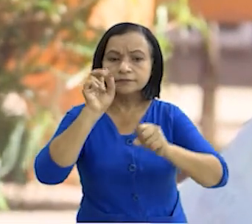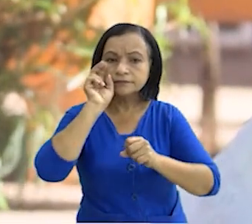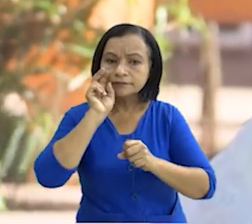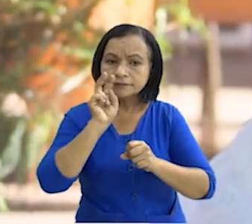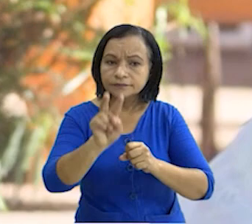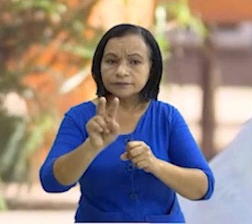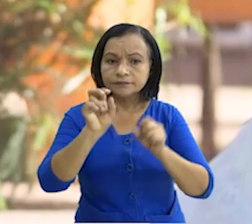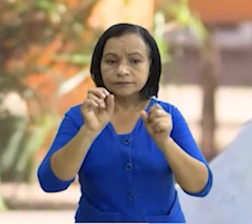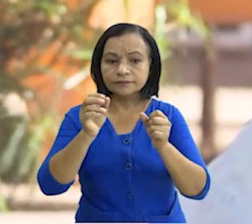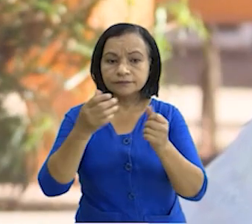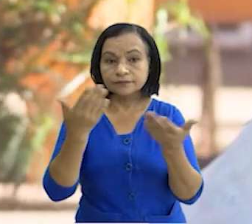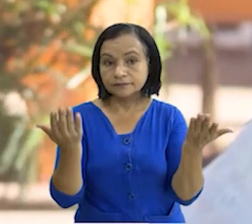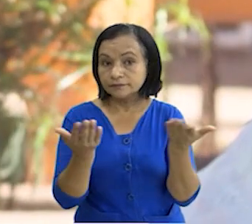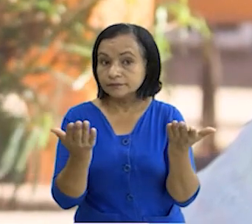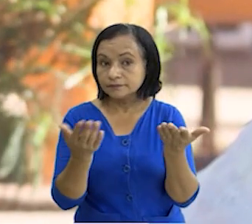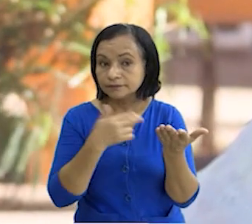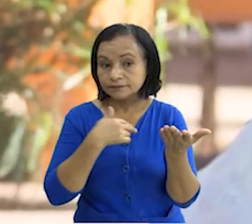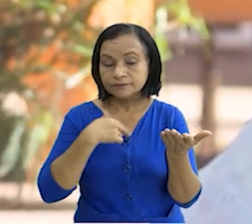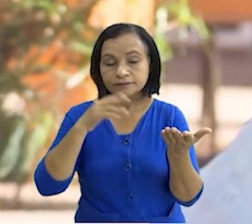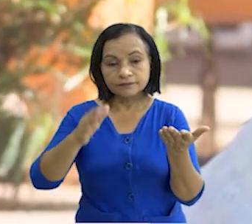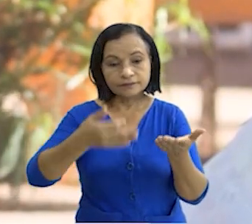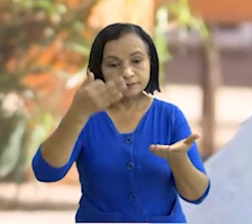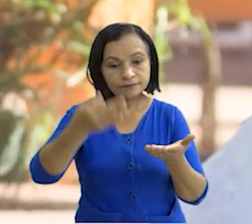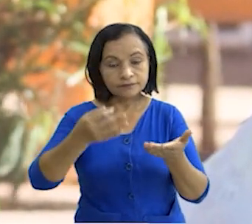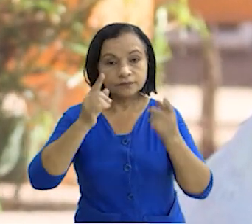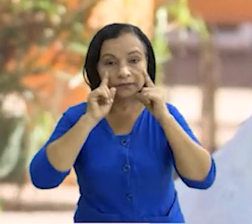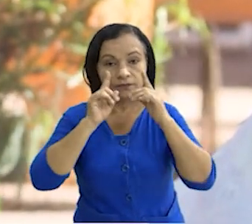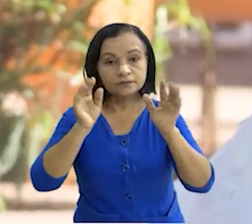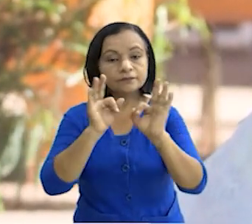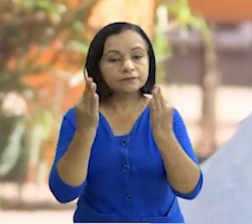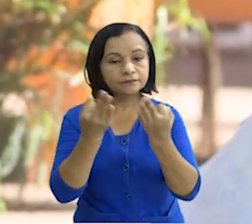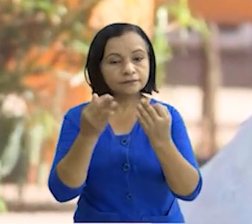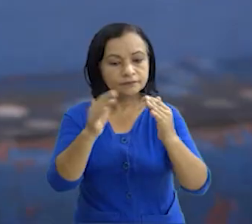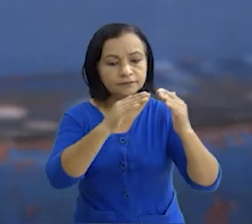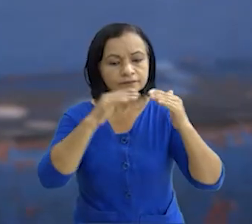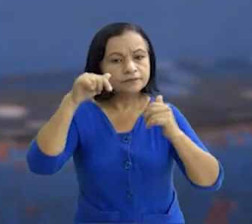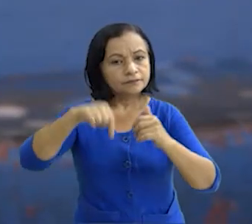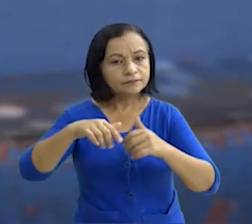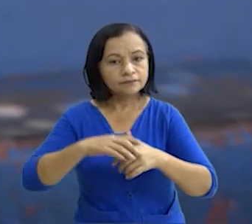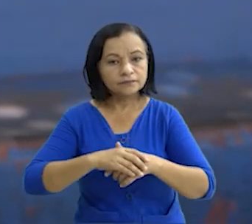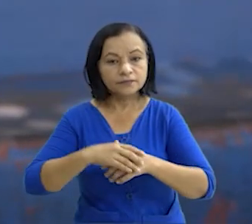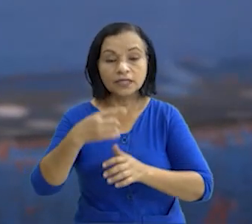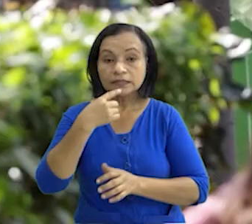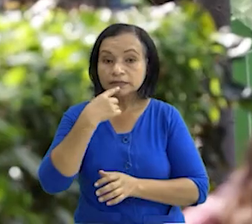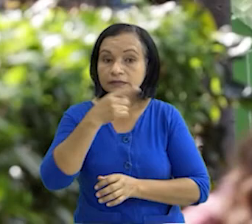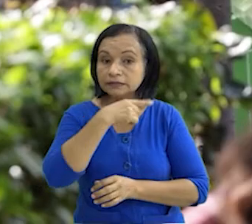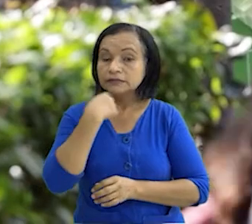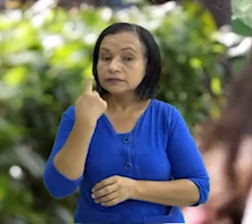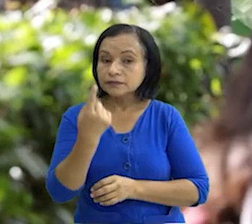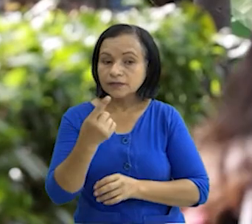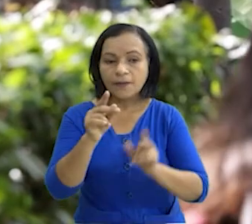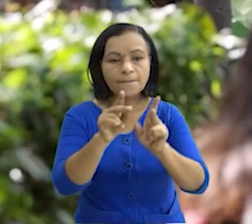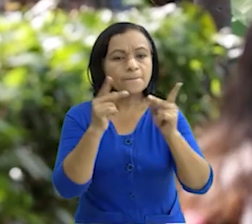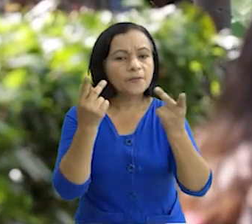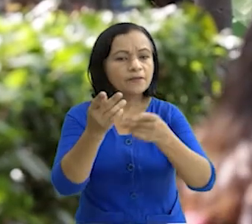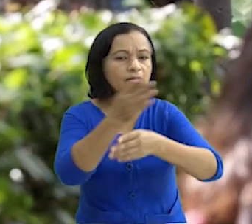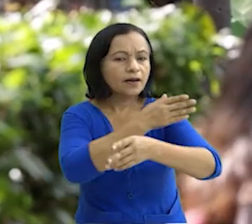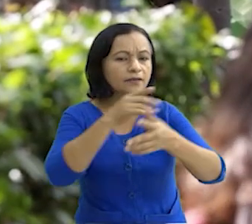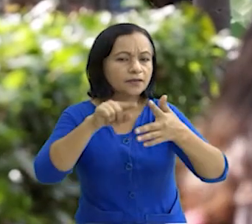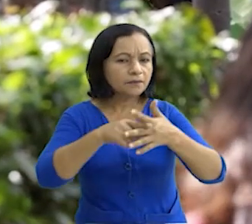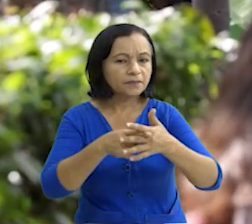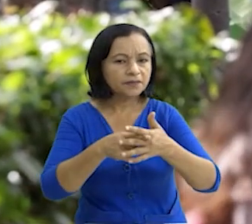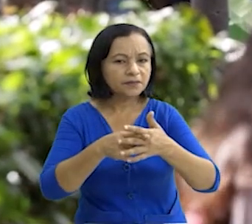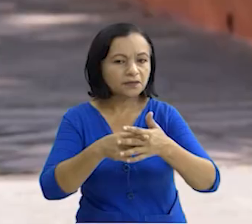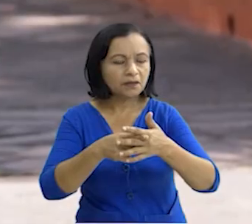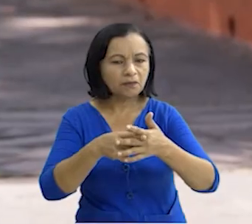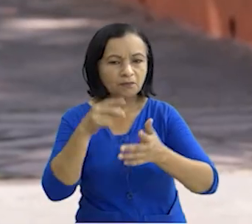que han sido, por supuesto, para la seguridad de la familia en esta ciudad. Mira, te voy a ser sincero, la población cuando comenzamos